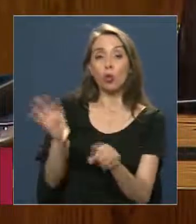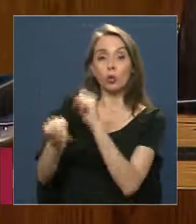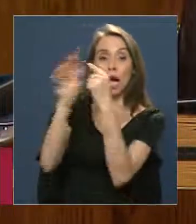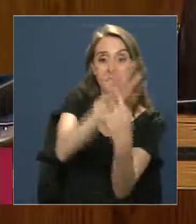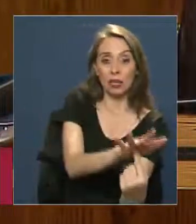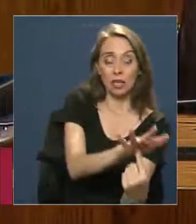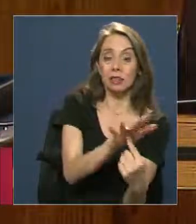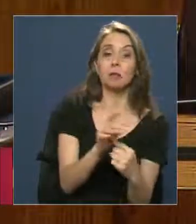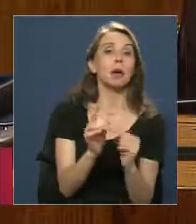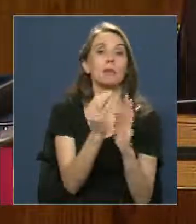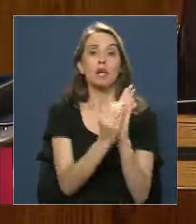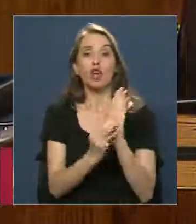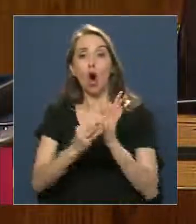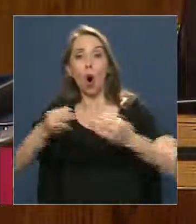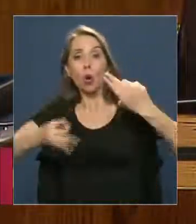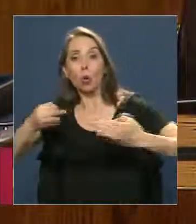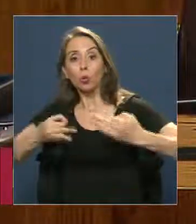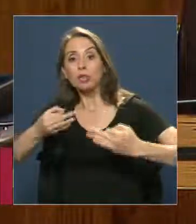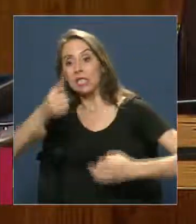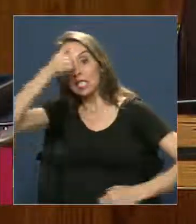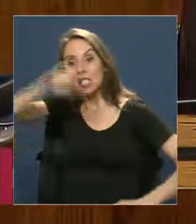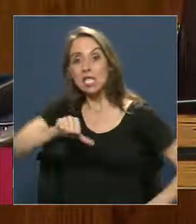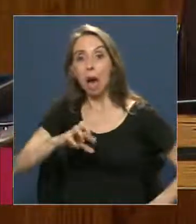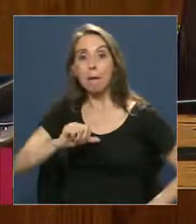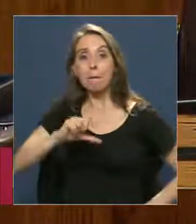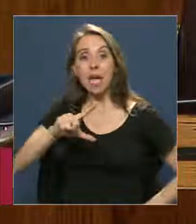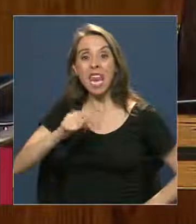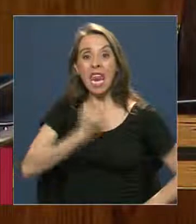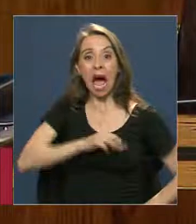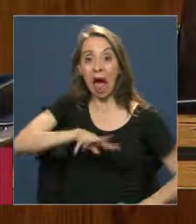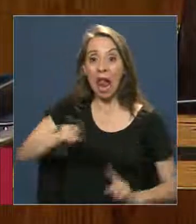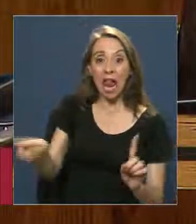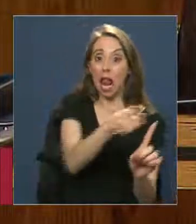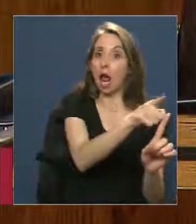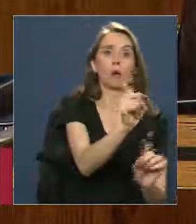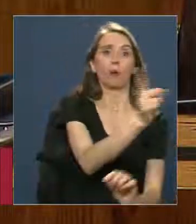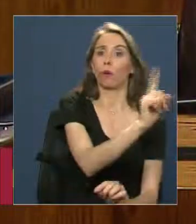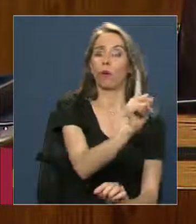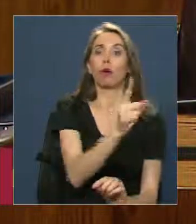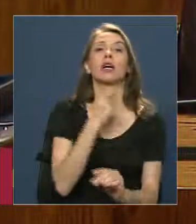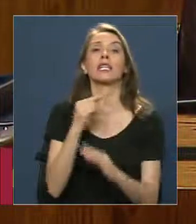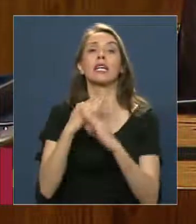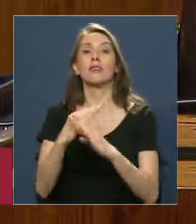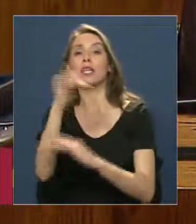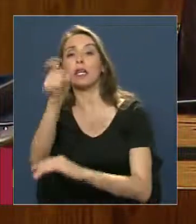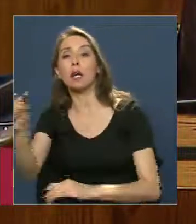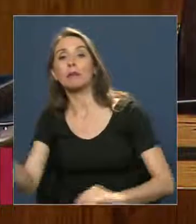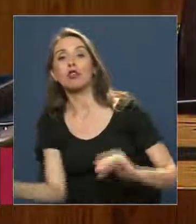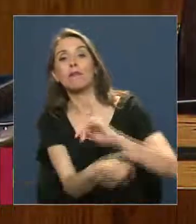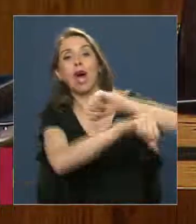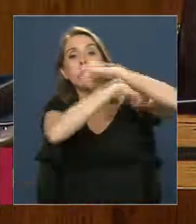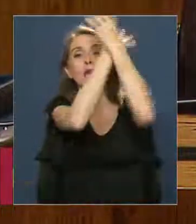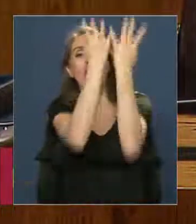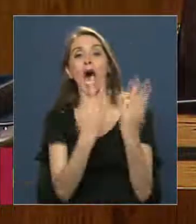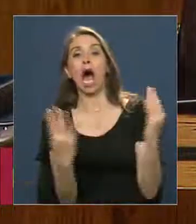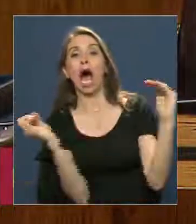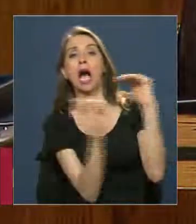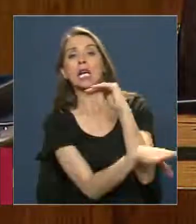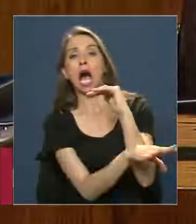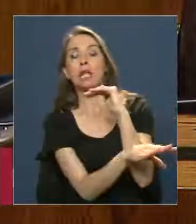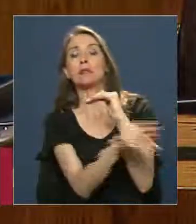una sanción penal, porque queremos evitar la cárcel para quienes